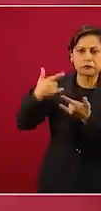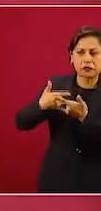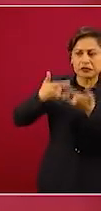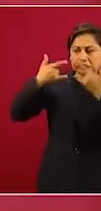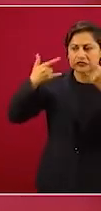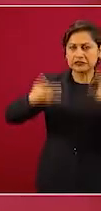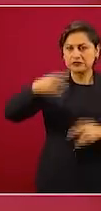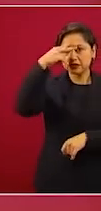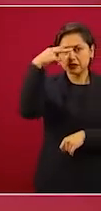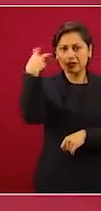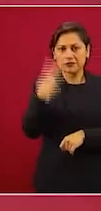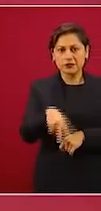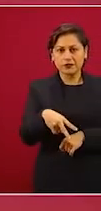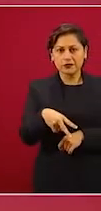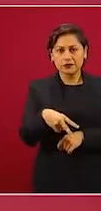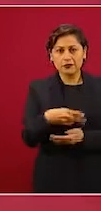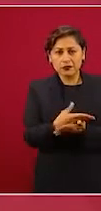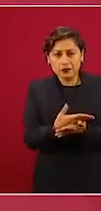pero somos